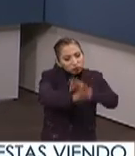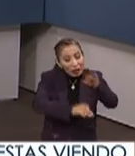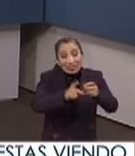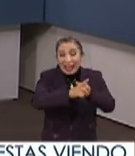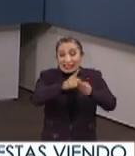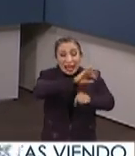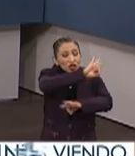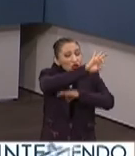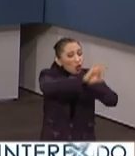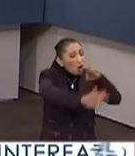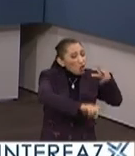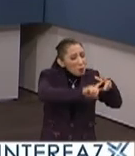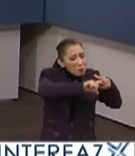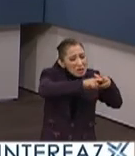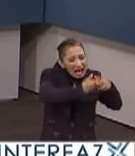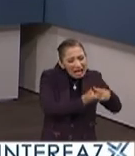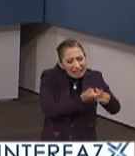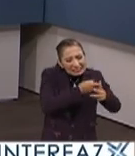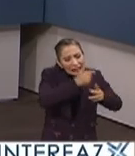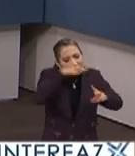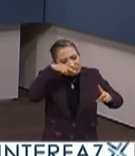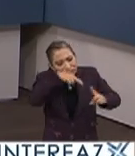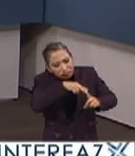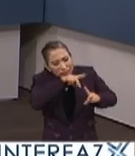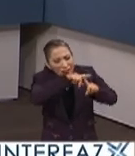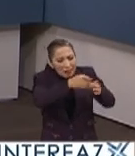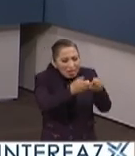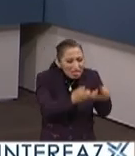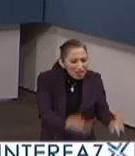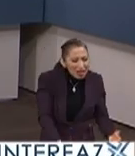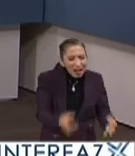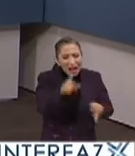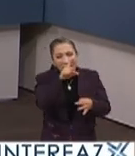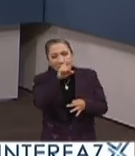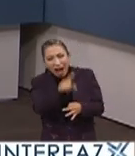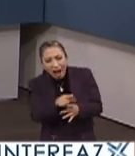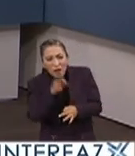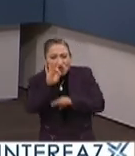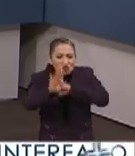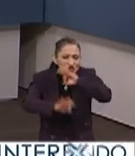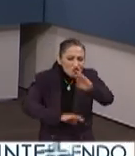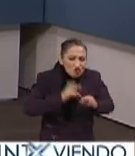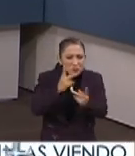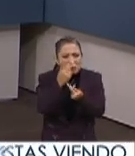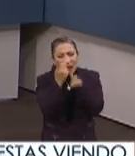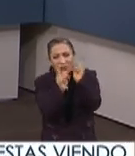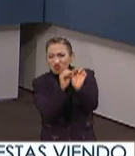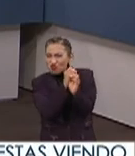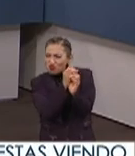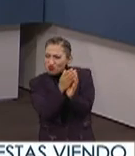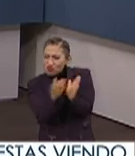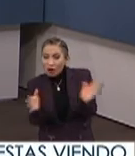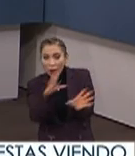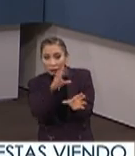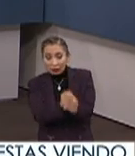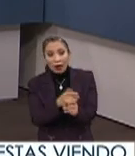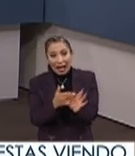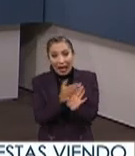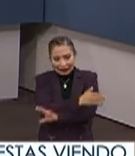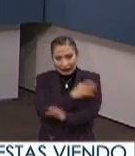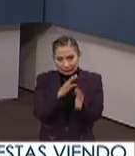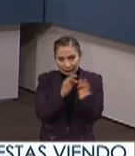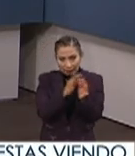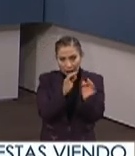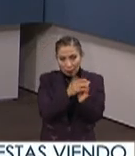desde todos sus diferentes perspectivas y todo el proceso, ¿no? Así es. Doctor, me gustaría preguntarle, después de habernos dado